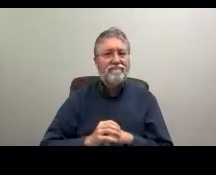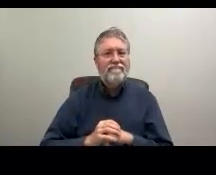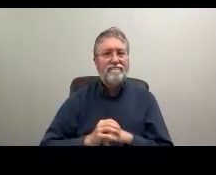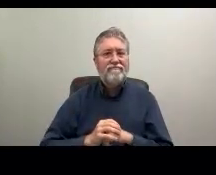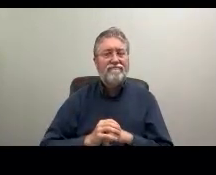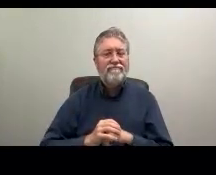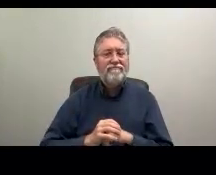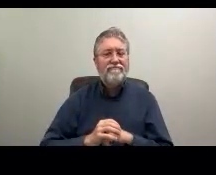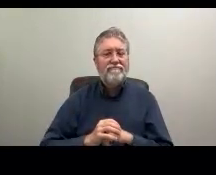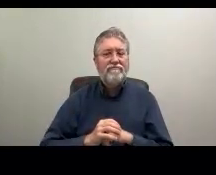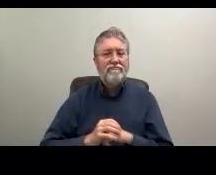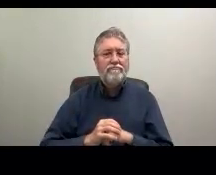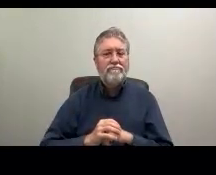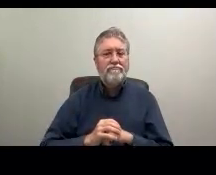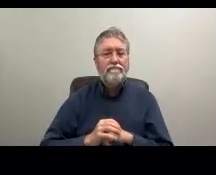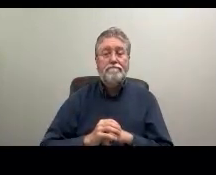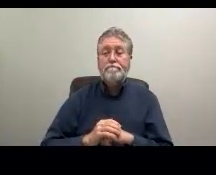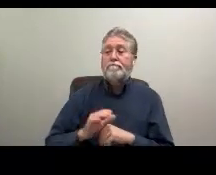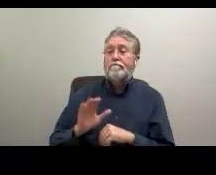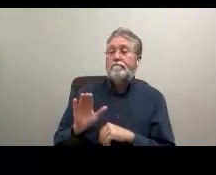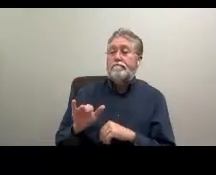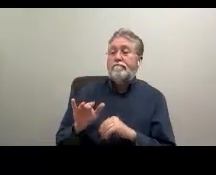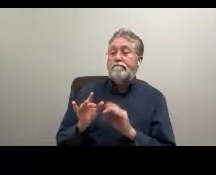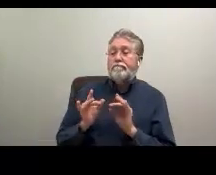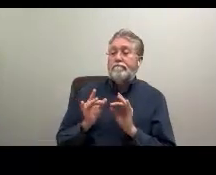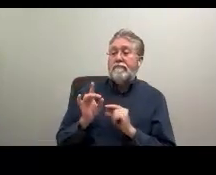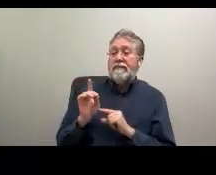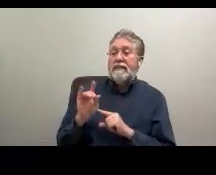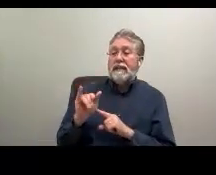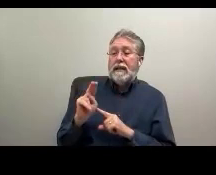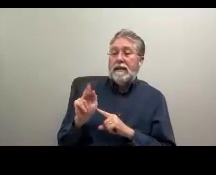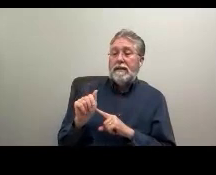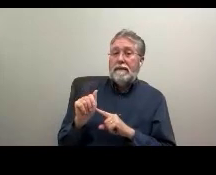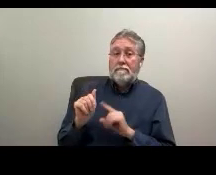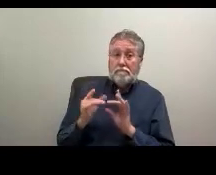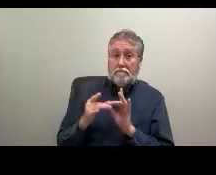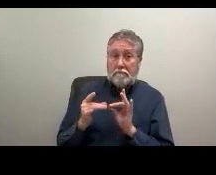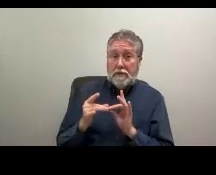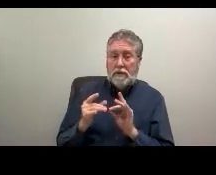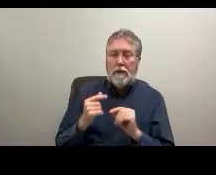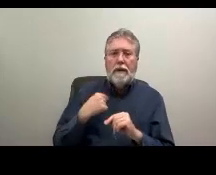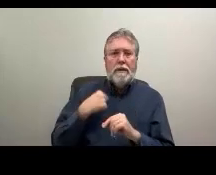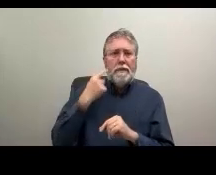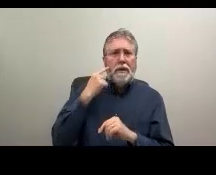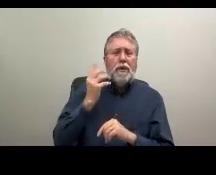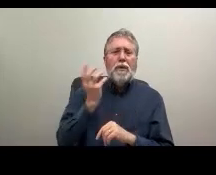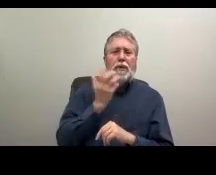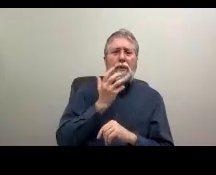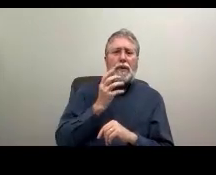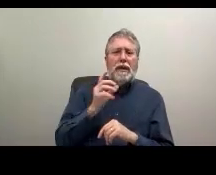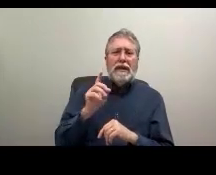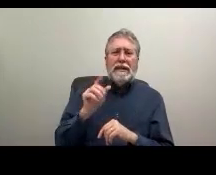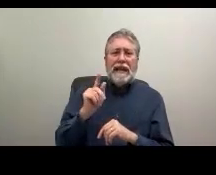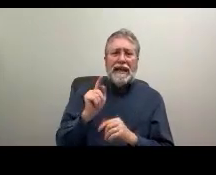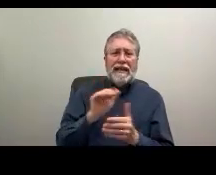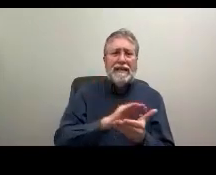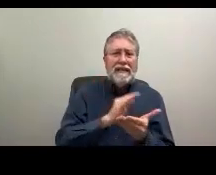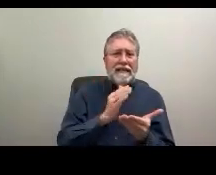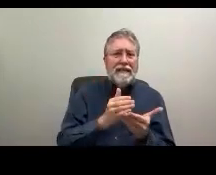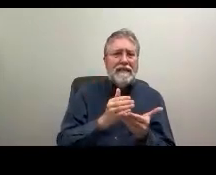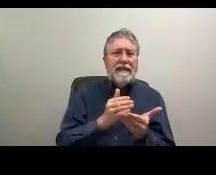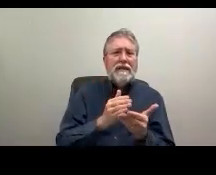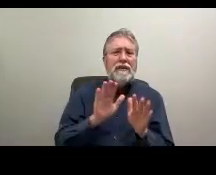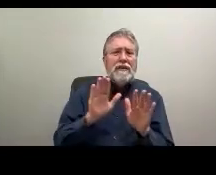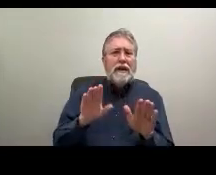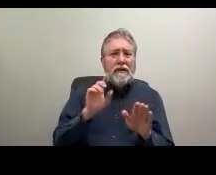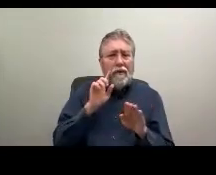Diana mencionó que pensaba que estos son excelentes conjuntos de datos para datos de comportamiento, por ejemplo, para el